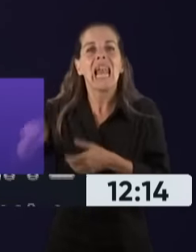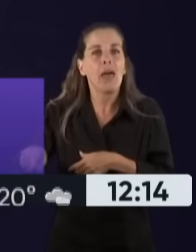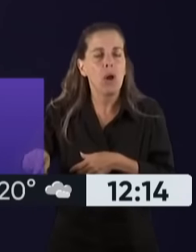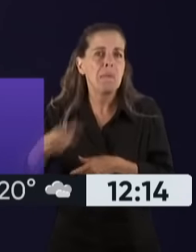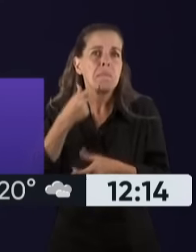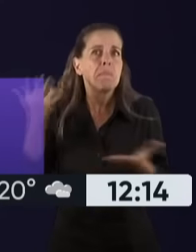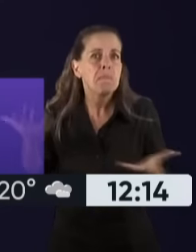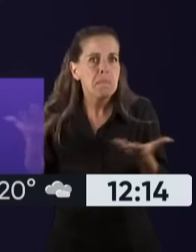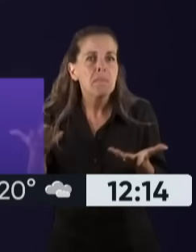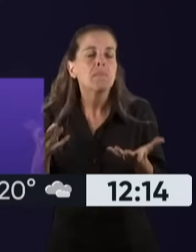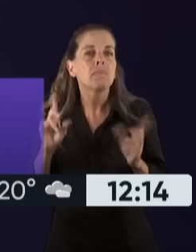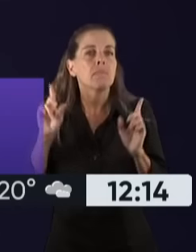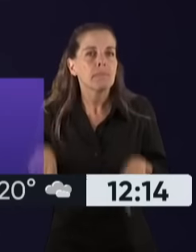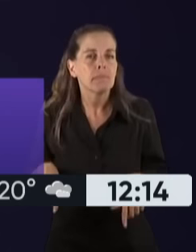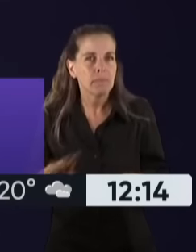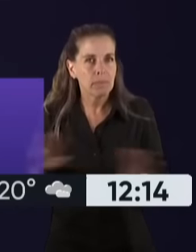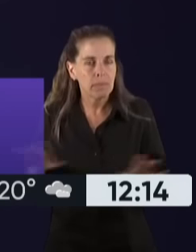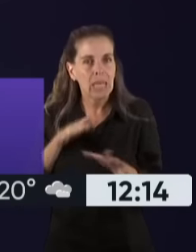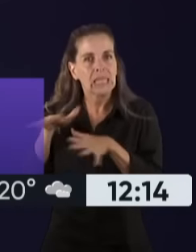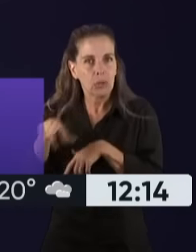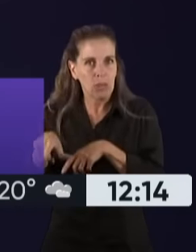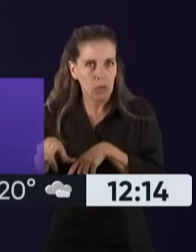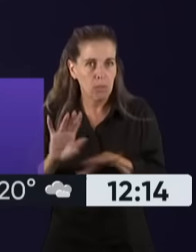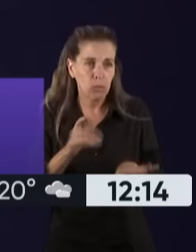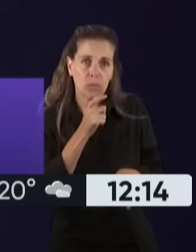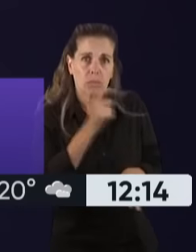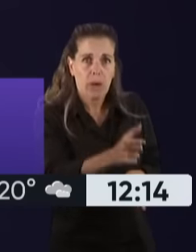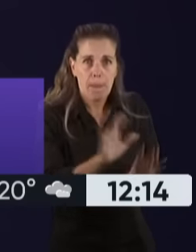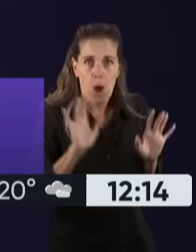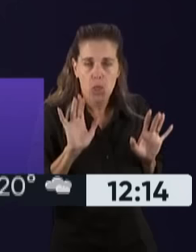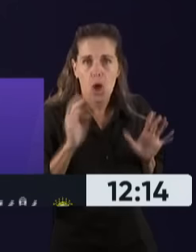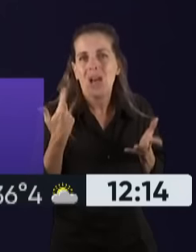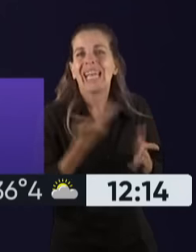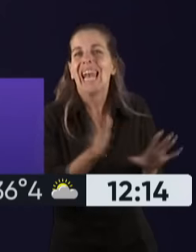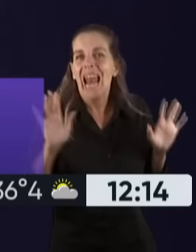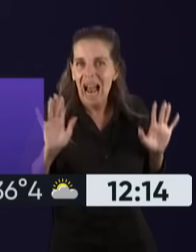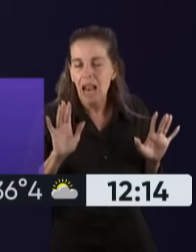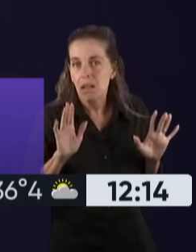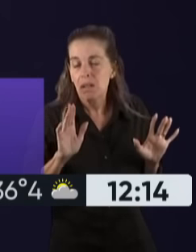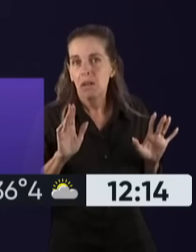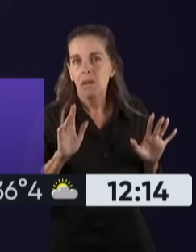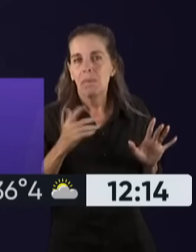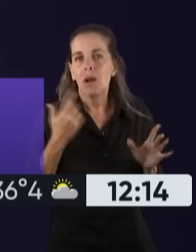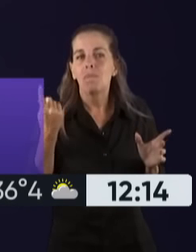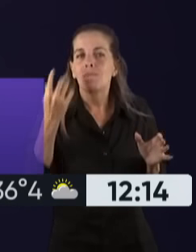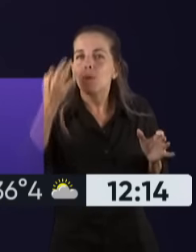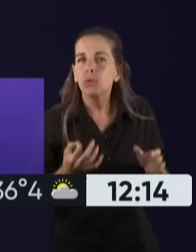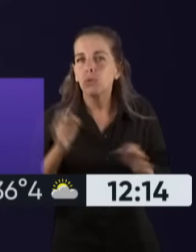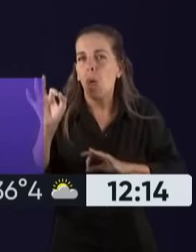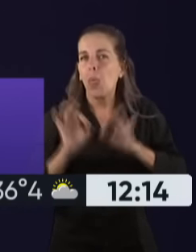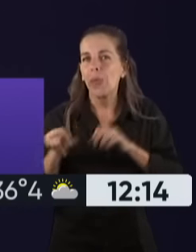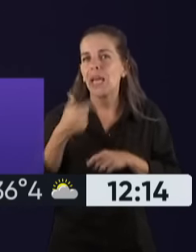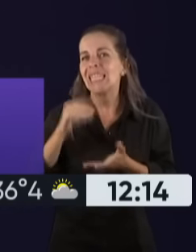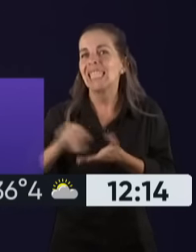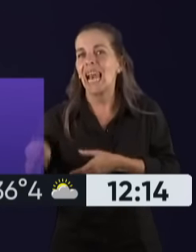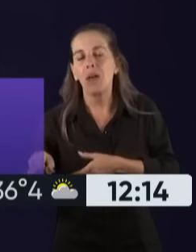caso puntual así que por eso te decía que más allá de responderte eh genéricamente No puedo eh hablarte sobre la